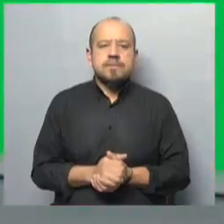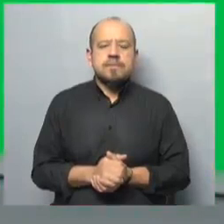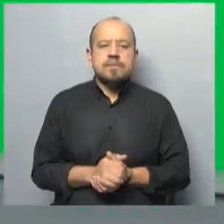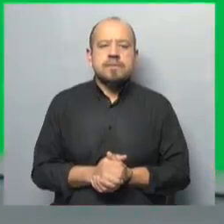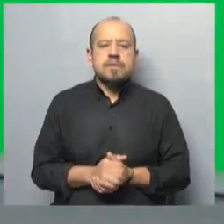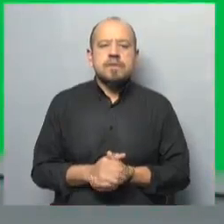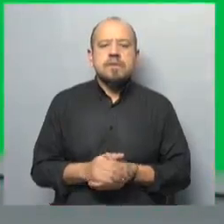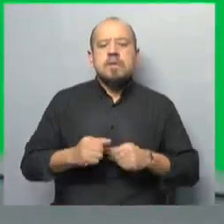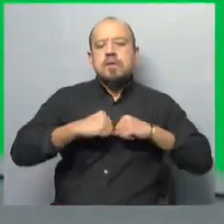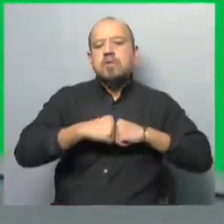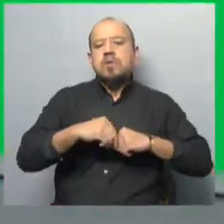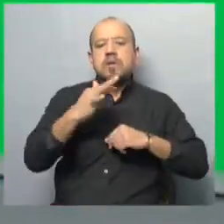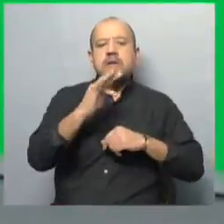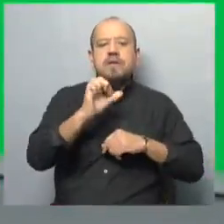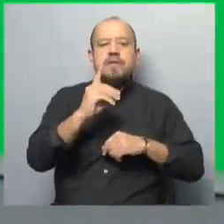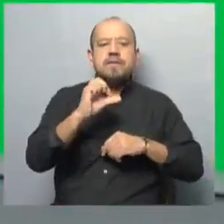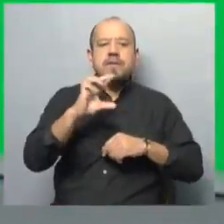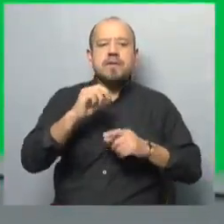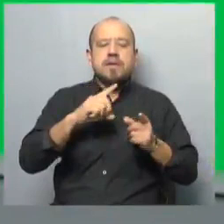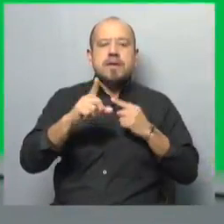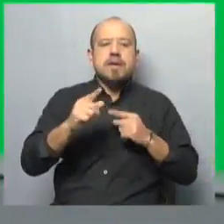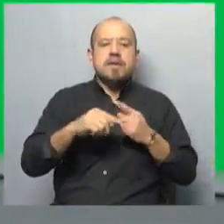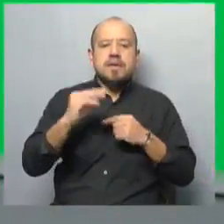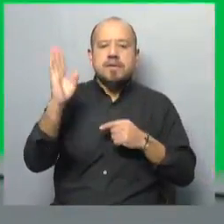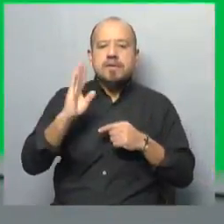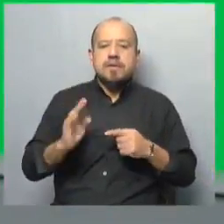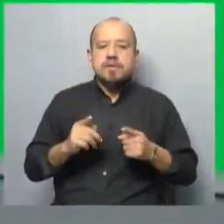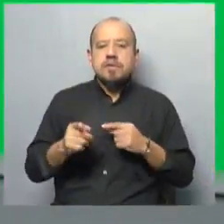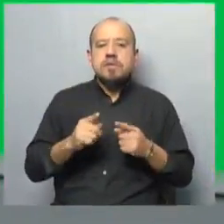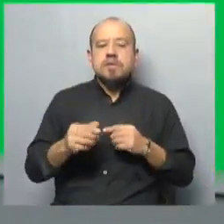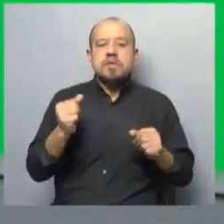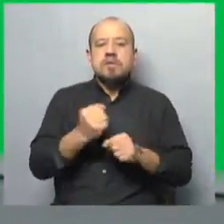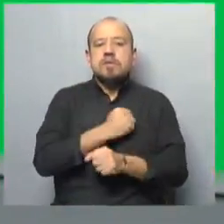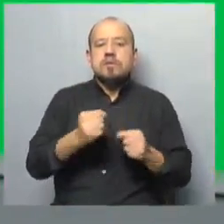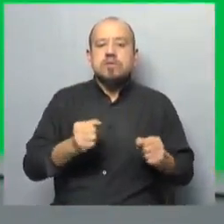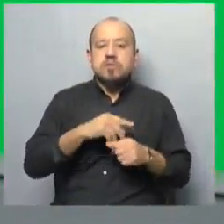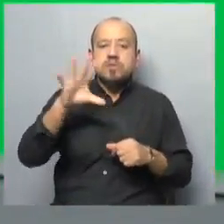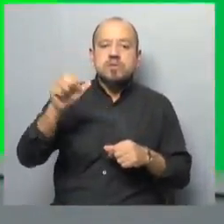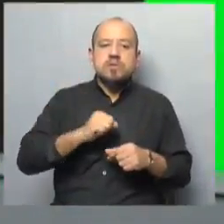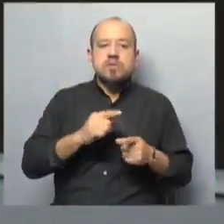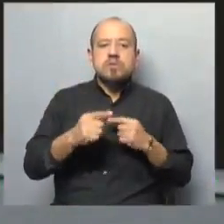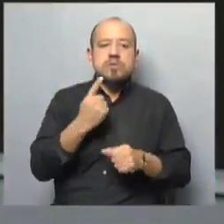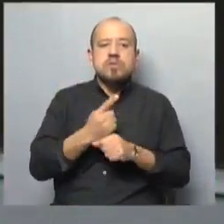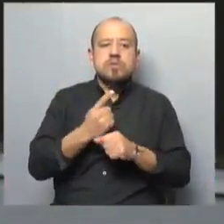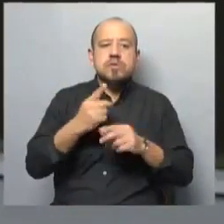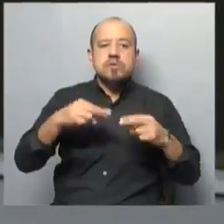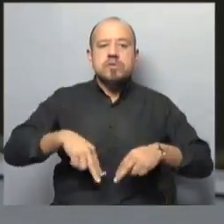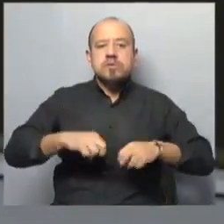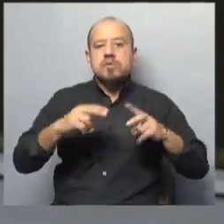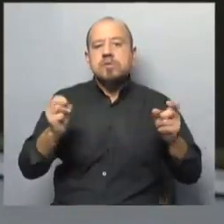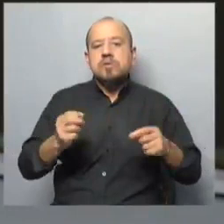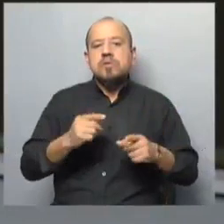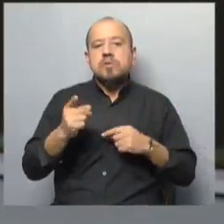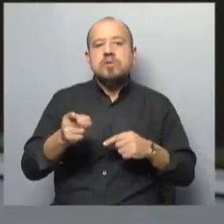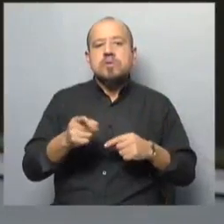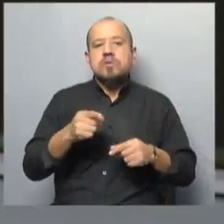Supremo Tribunal Federal de Brasil, es el máximo órgano judicial de ese país, aprobó la extradición a Uruguay del principal investigado por el atentado a la